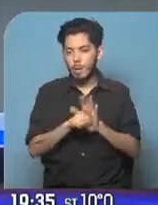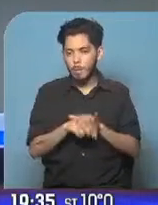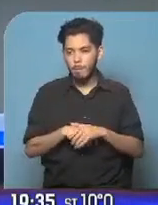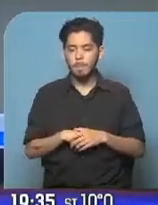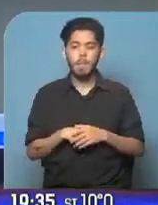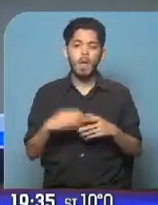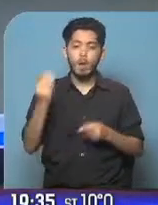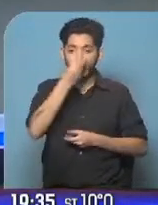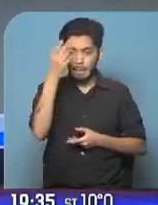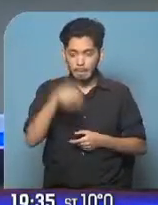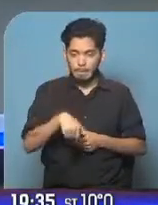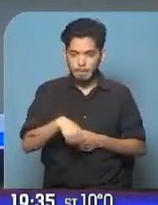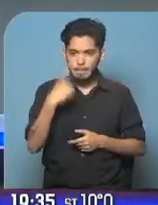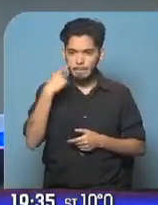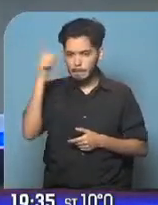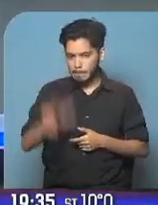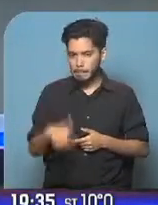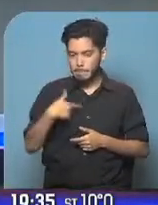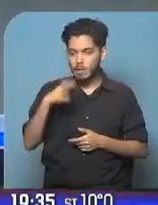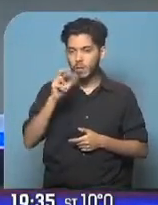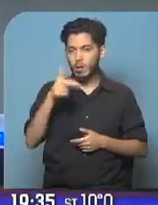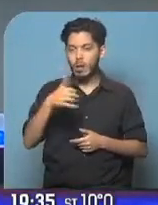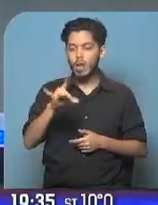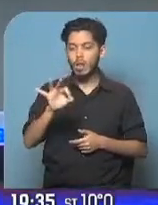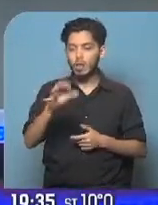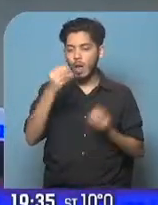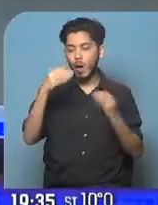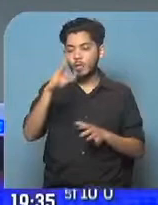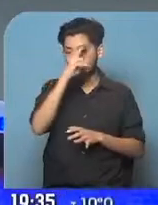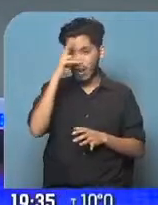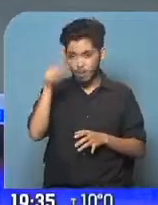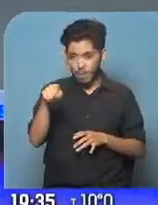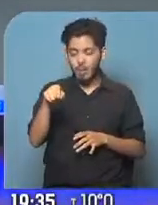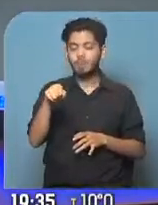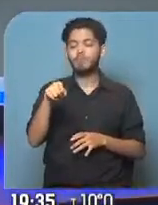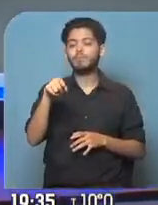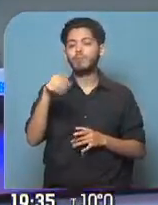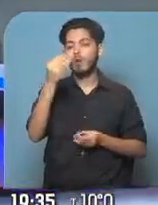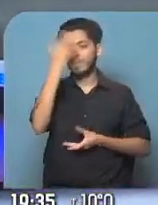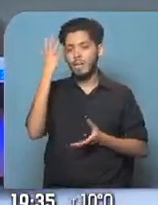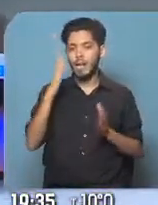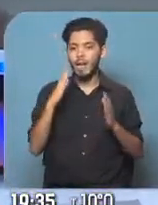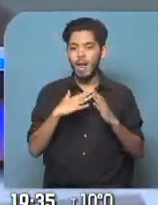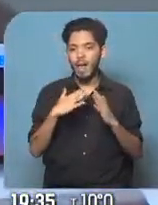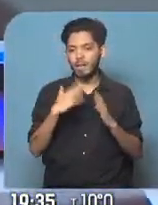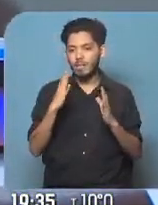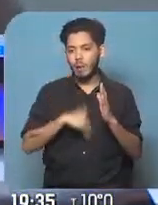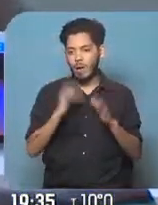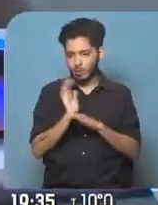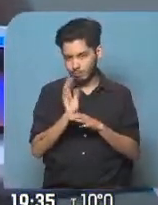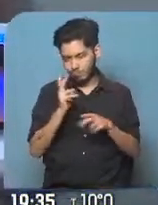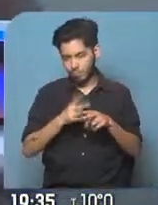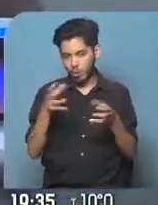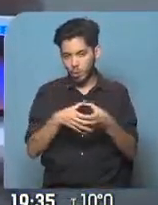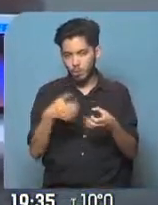Y ya es oficial, este señor, Cristiano Ronaldo, deja el Real Madrid. Lo hizo oficial la Casa Blanca, directamente, así como se llama este